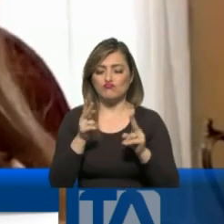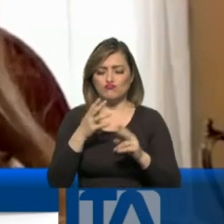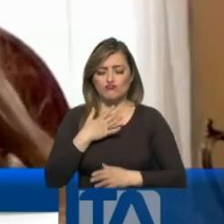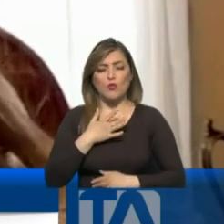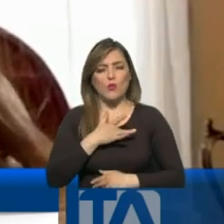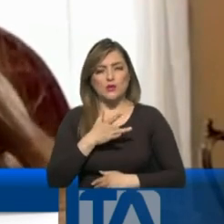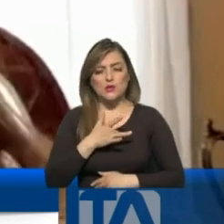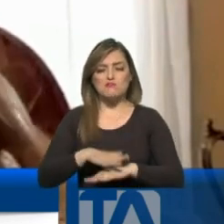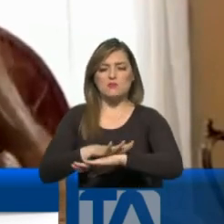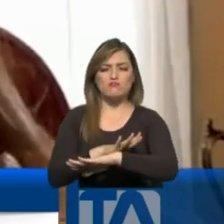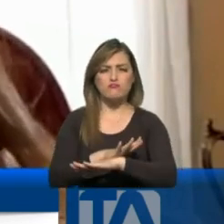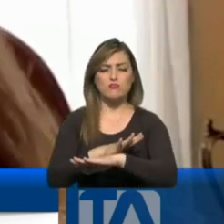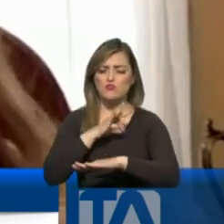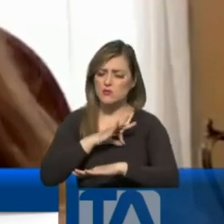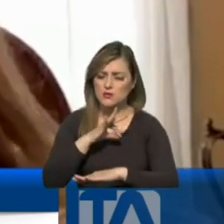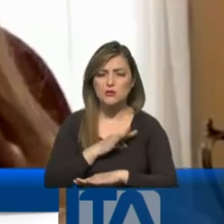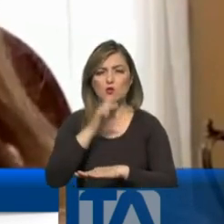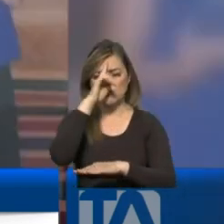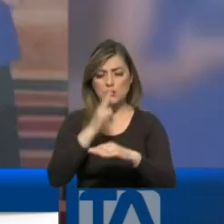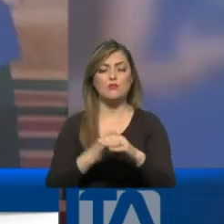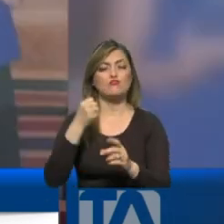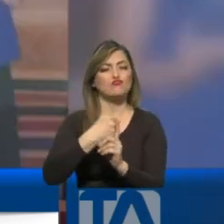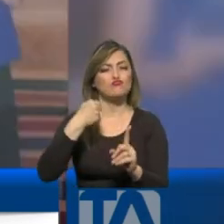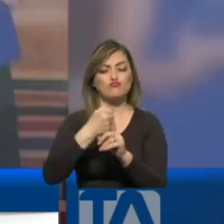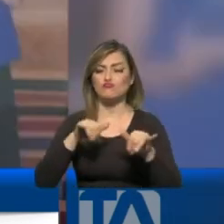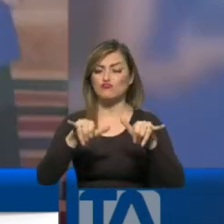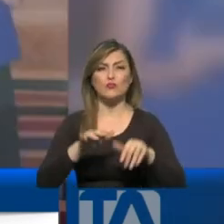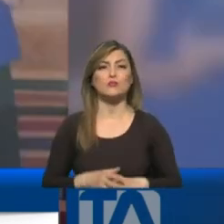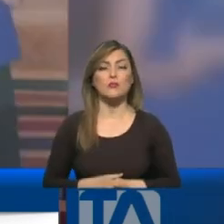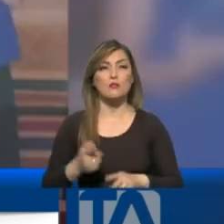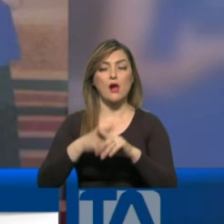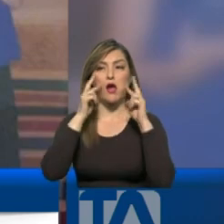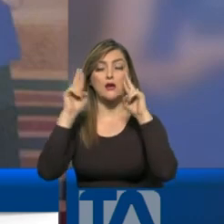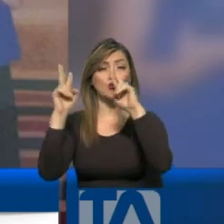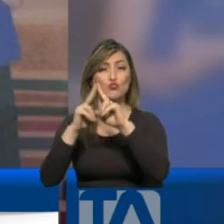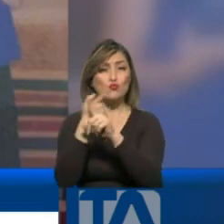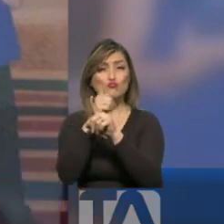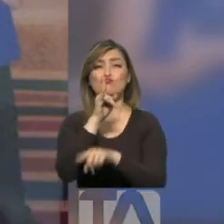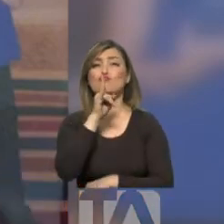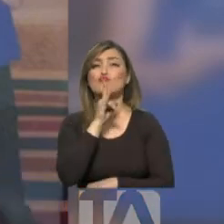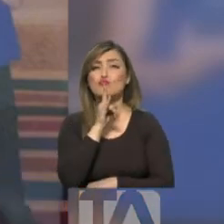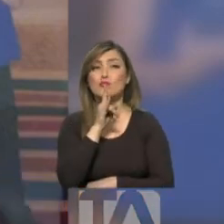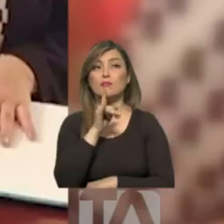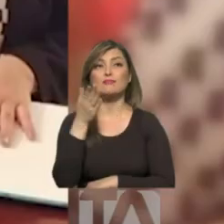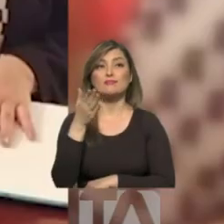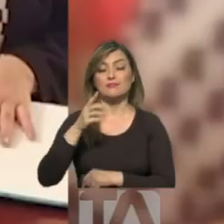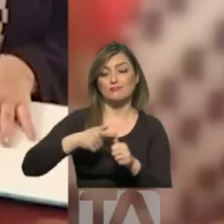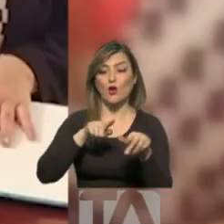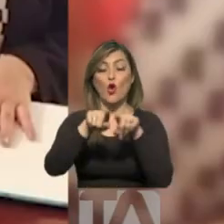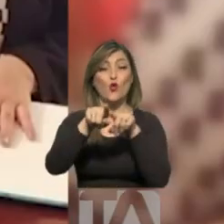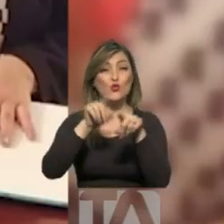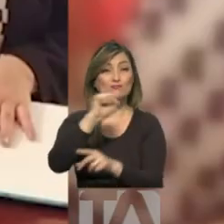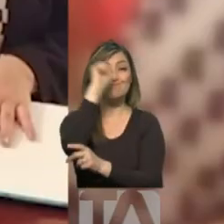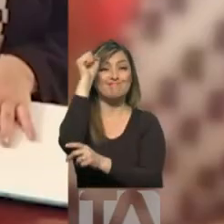humanidad, humildad, para poder salir adelante. Ha recibido varios reconocimientos en Estados Unidos que incluyen el primer lugar en